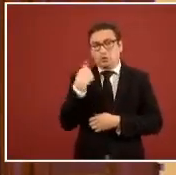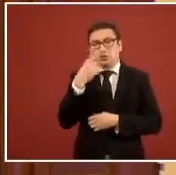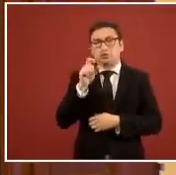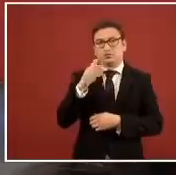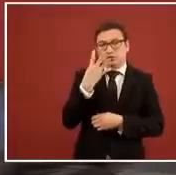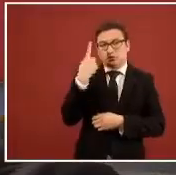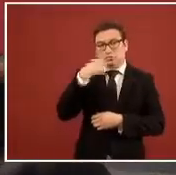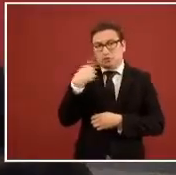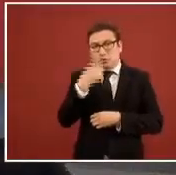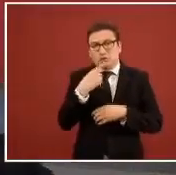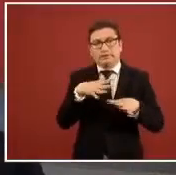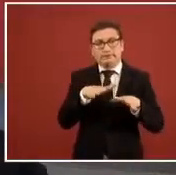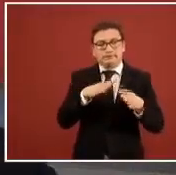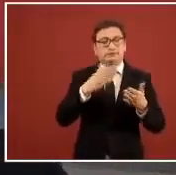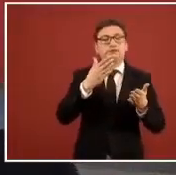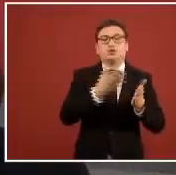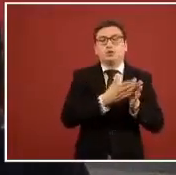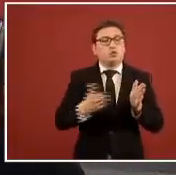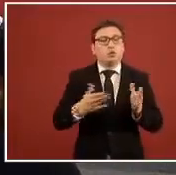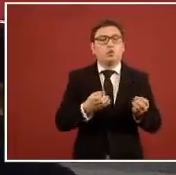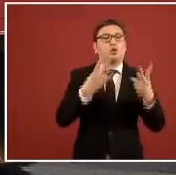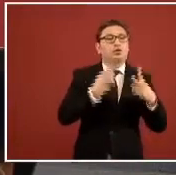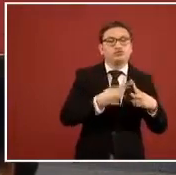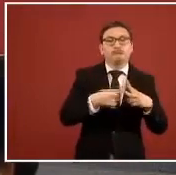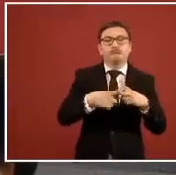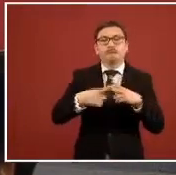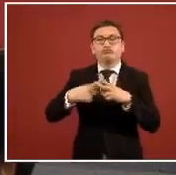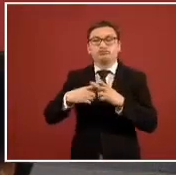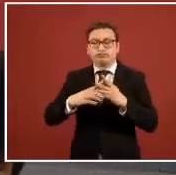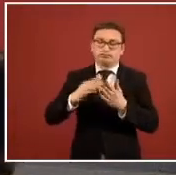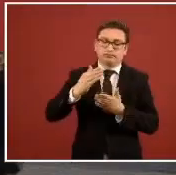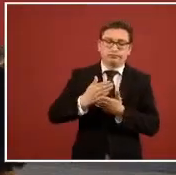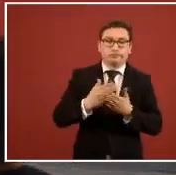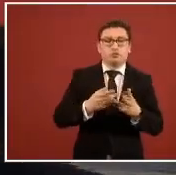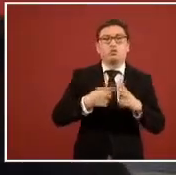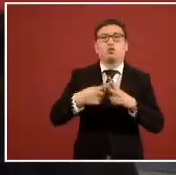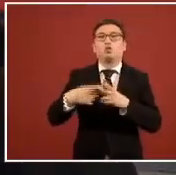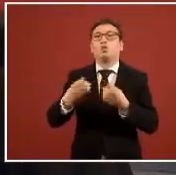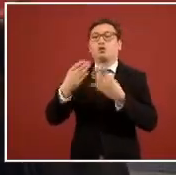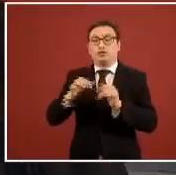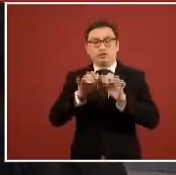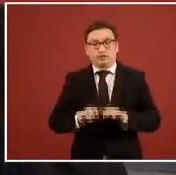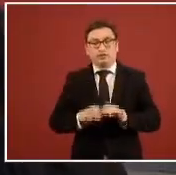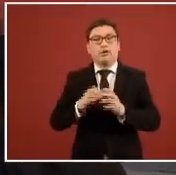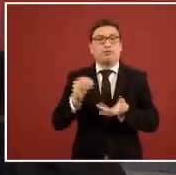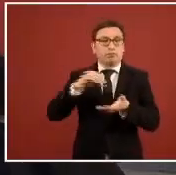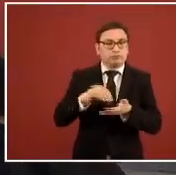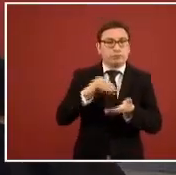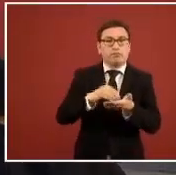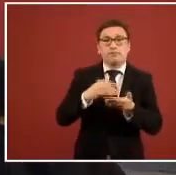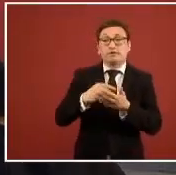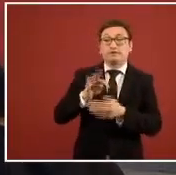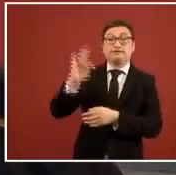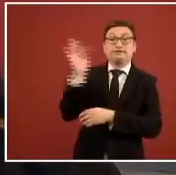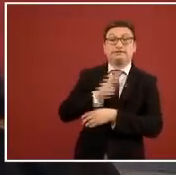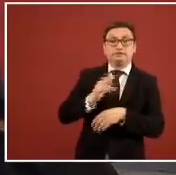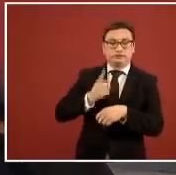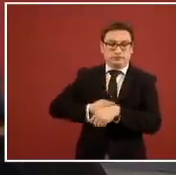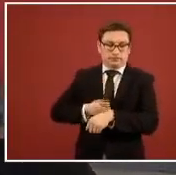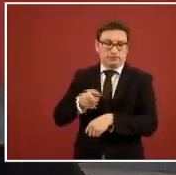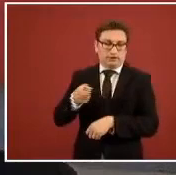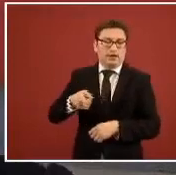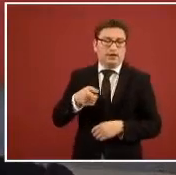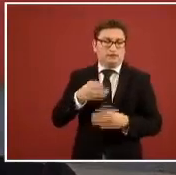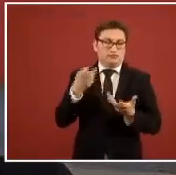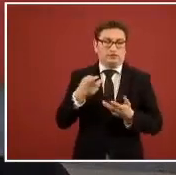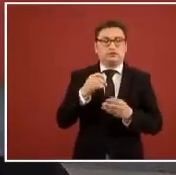nosotros podemos tener un corte y saber pues cuántas personas ingresaron al sistema como casos sospechosos a través de esta plataforma. Y